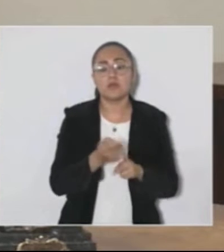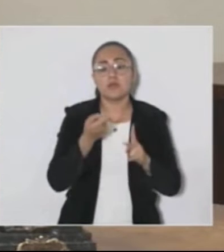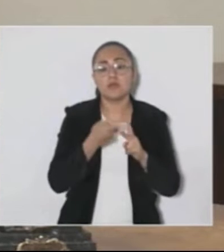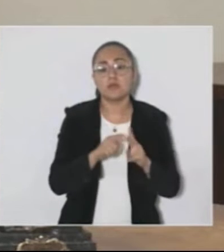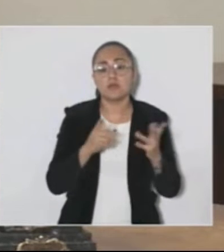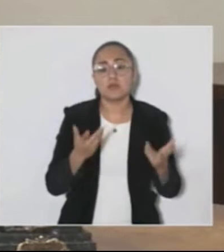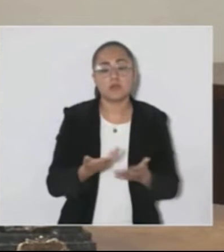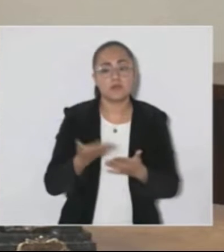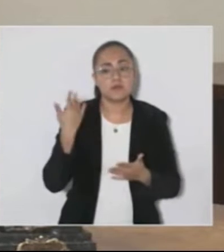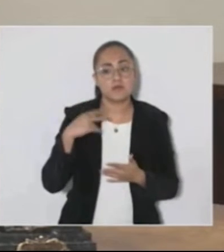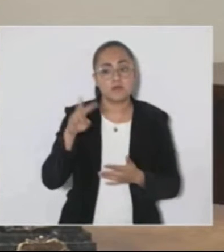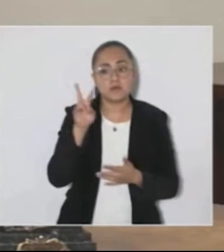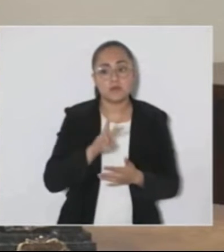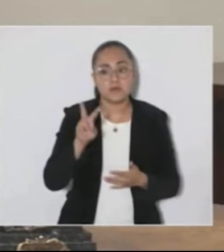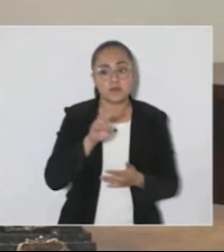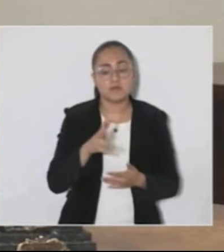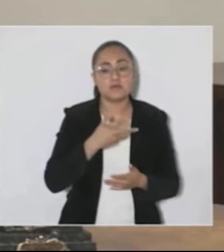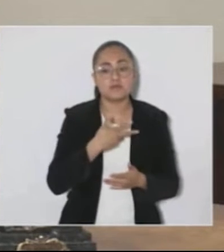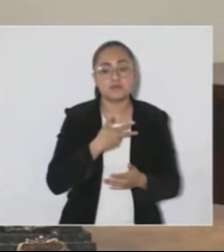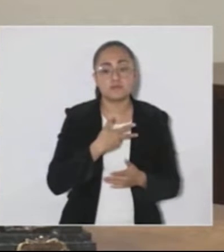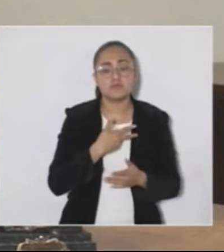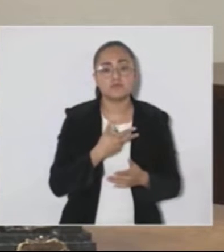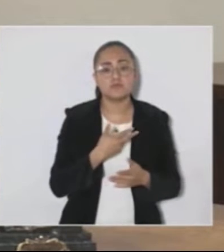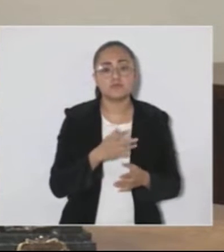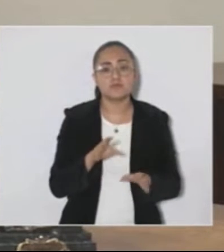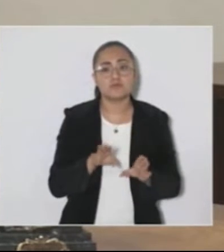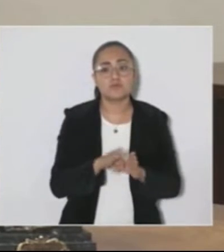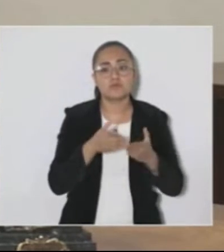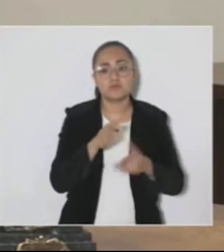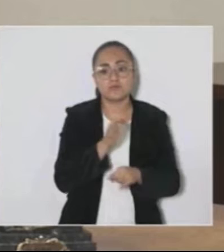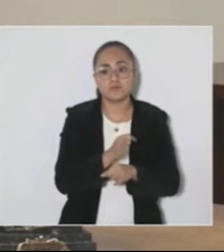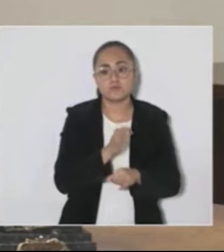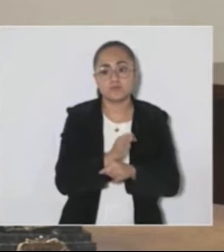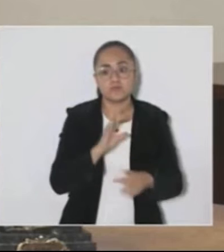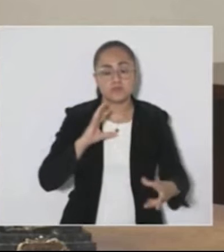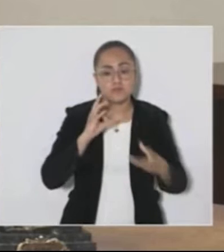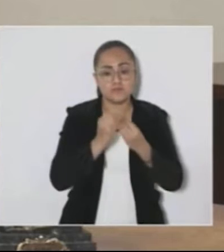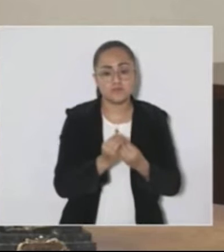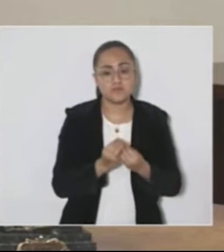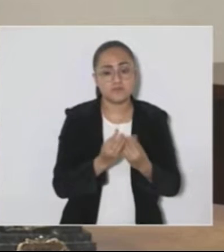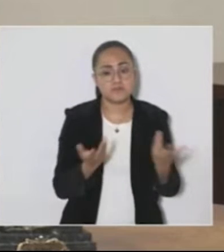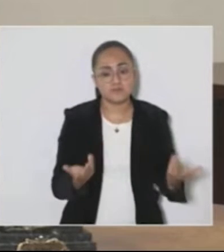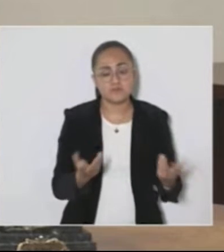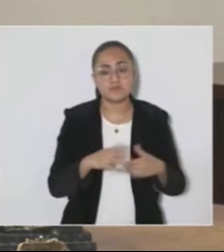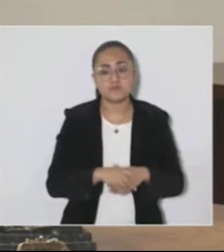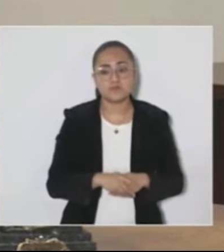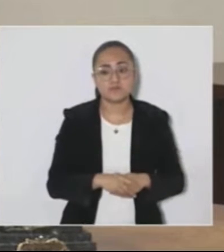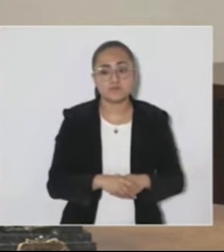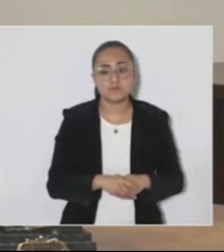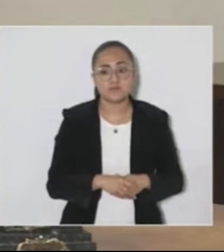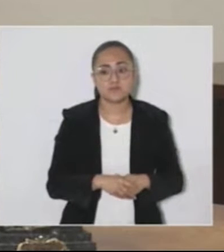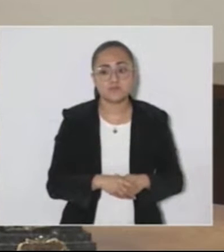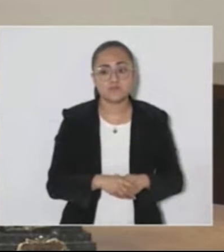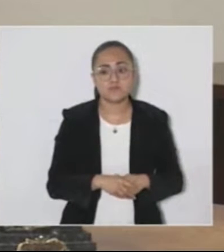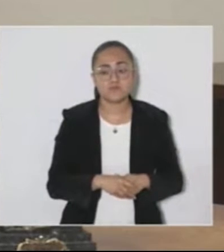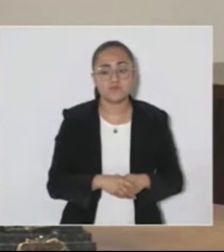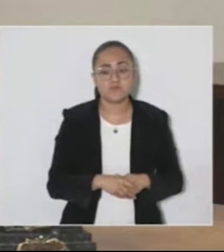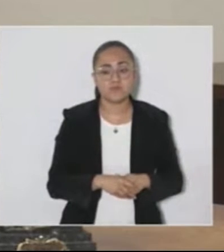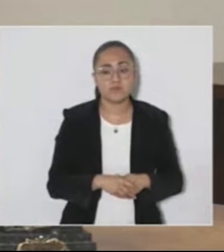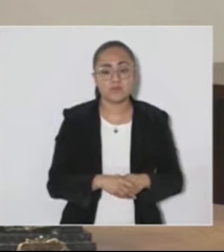de los hechos del viernes tenía antecedentes y ya se ya se acumularon ya se agregaron en